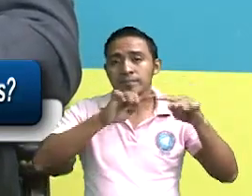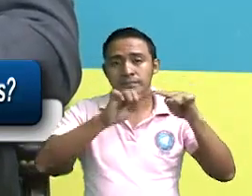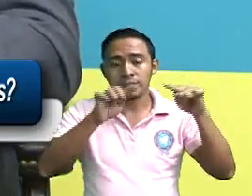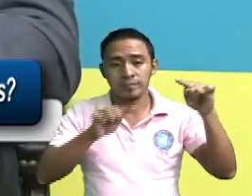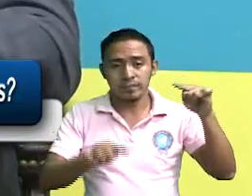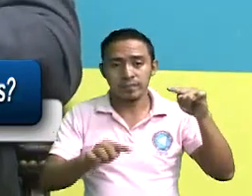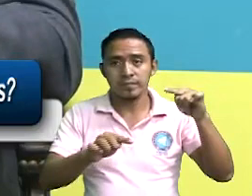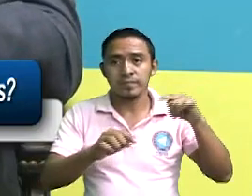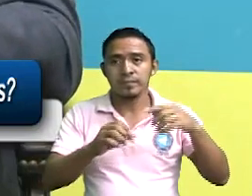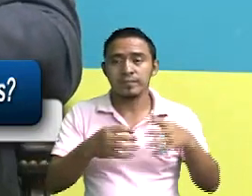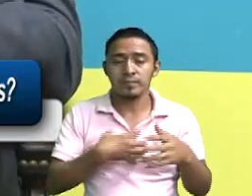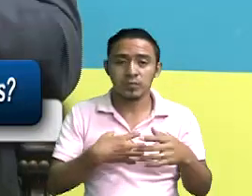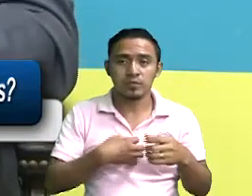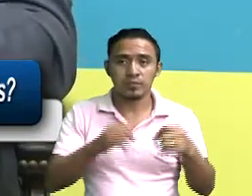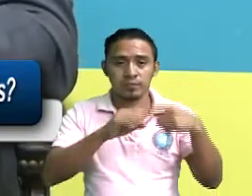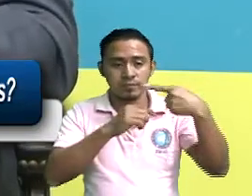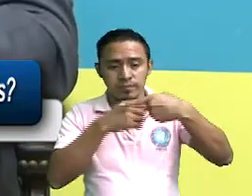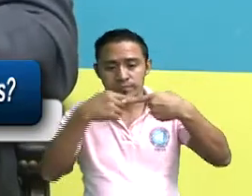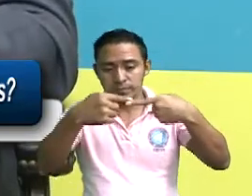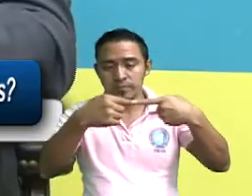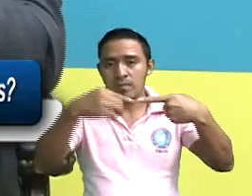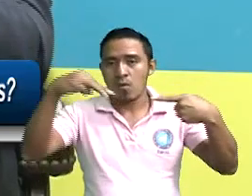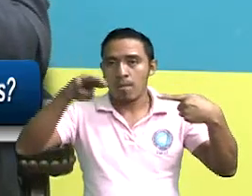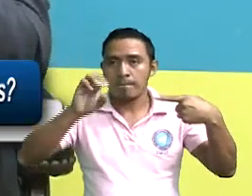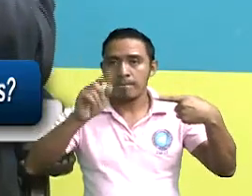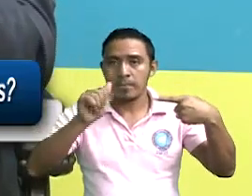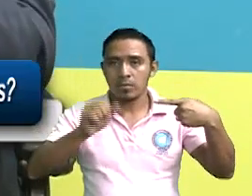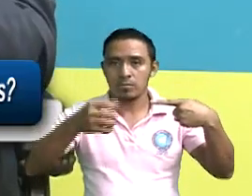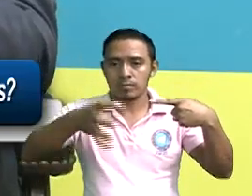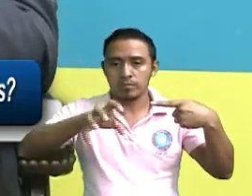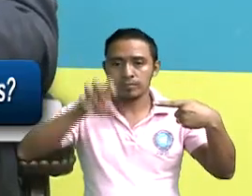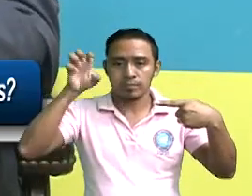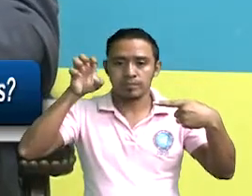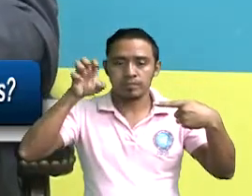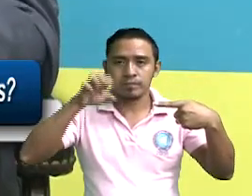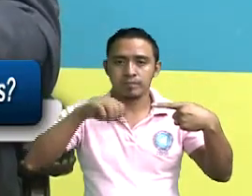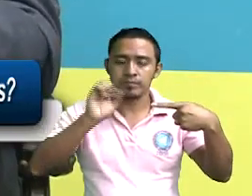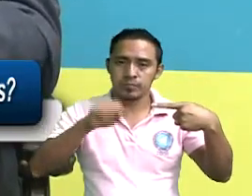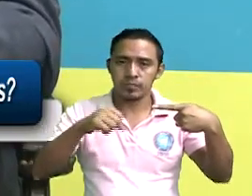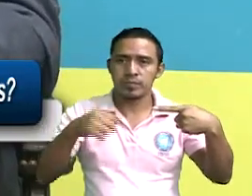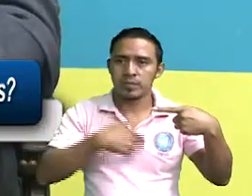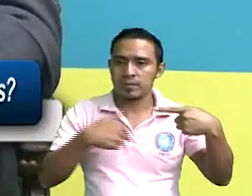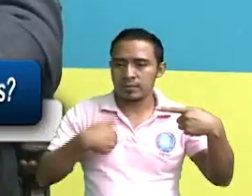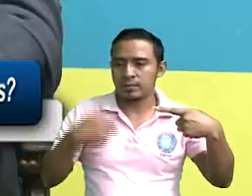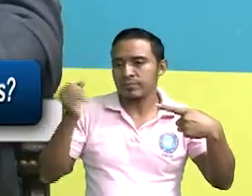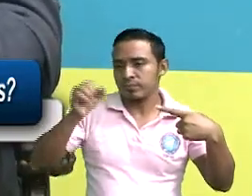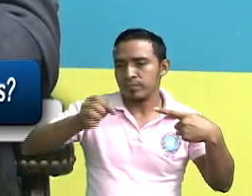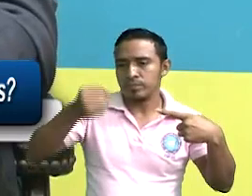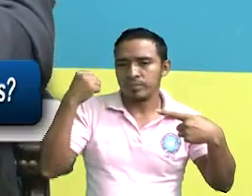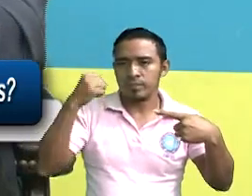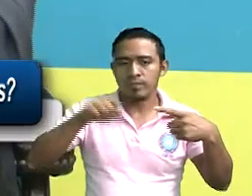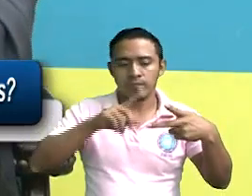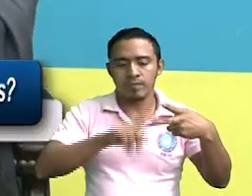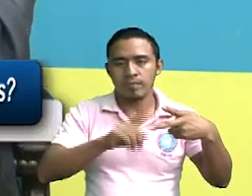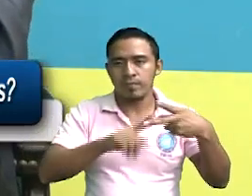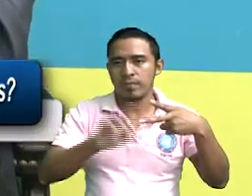se dividen en aquellos nervios motores que hacen que el músculo se contraiga para que tú hagas un movimiento, o los